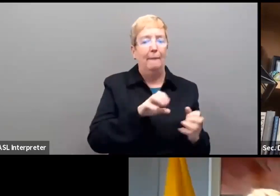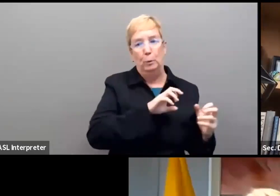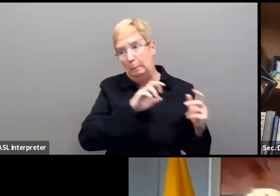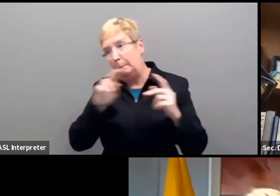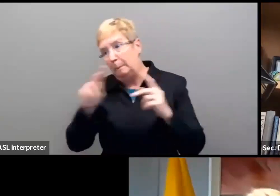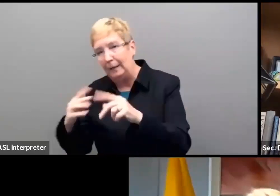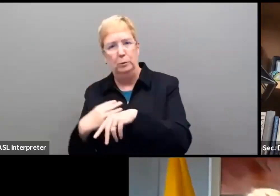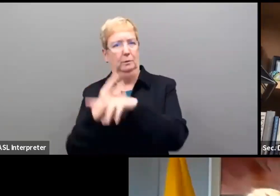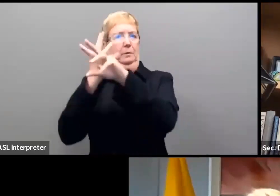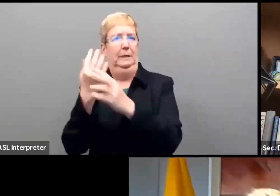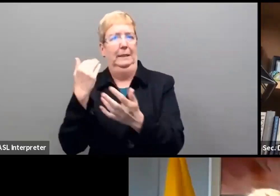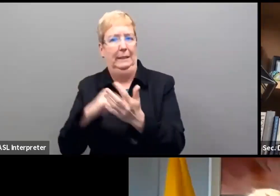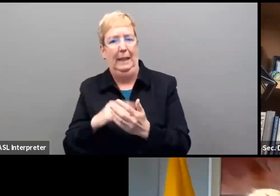razón.